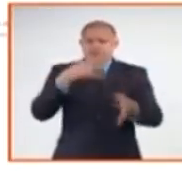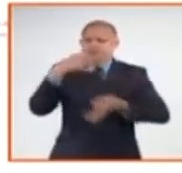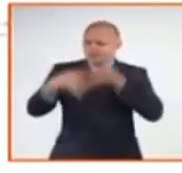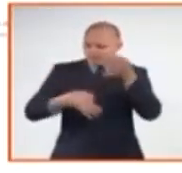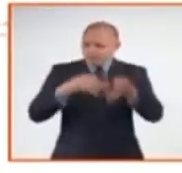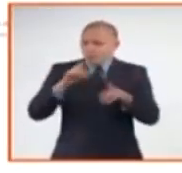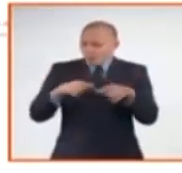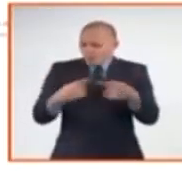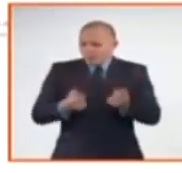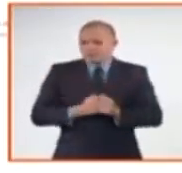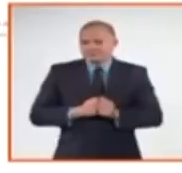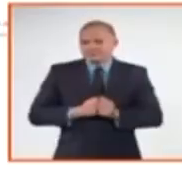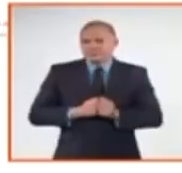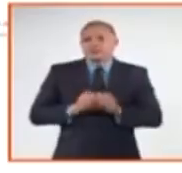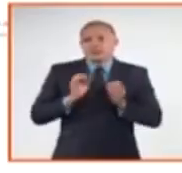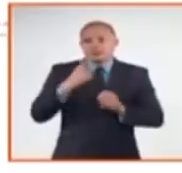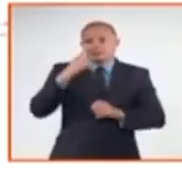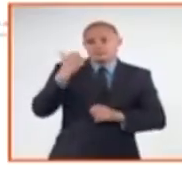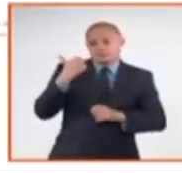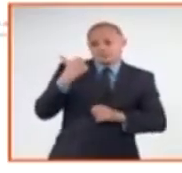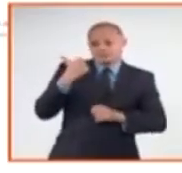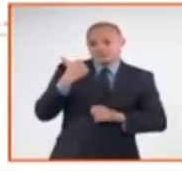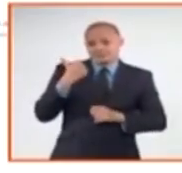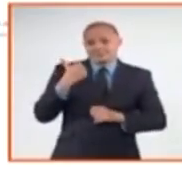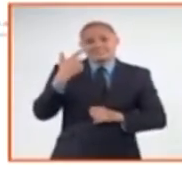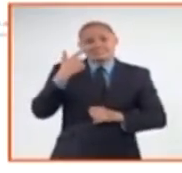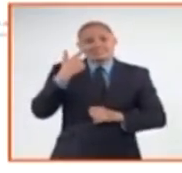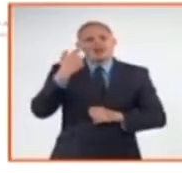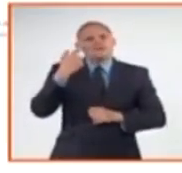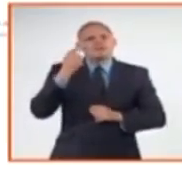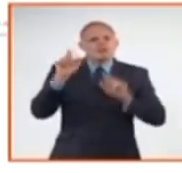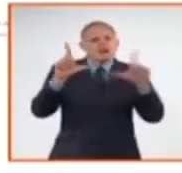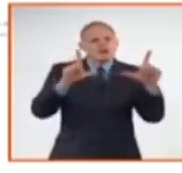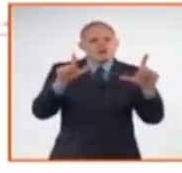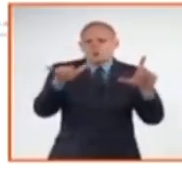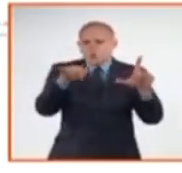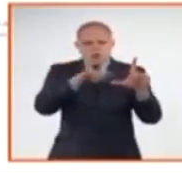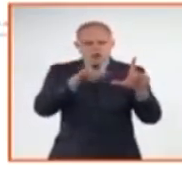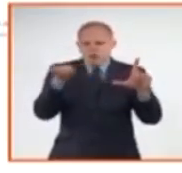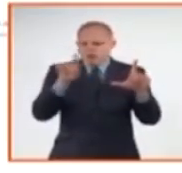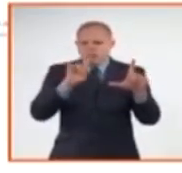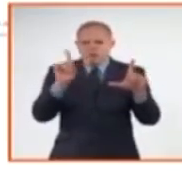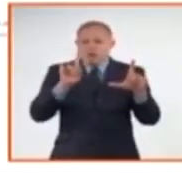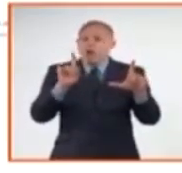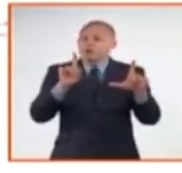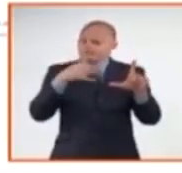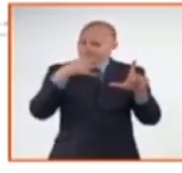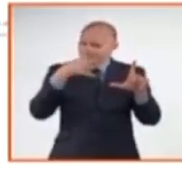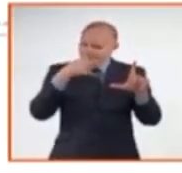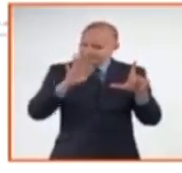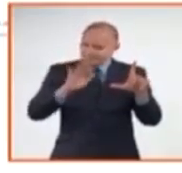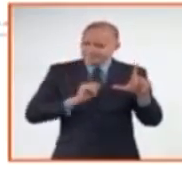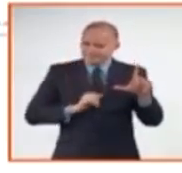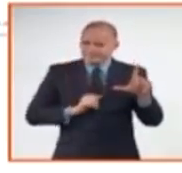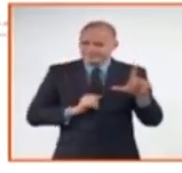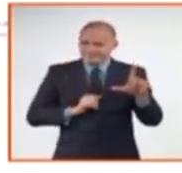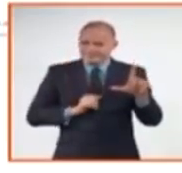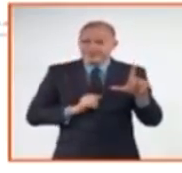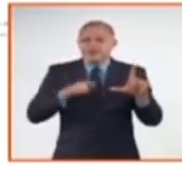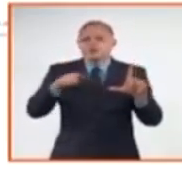se pueden dar cuenta que lo gráfico no son exactamente iguales el inicial sin embargo son nuevos casos por un millón